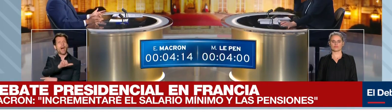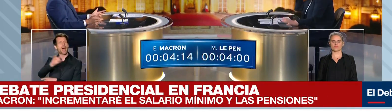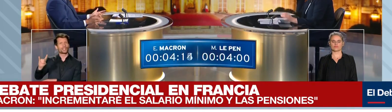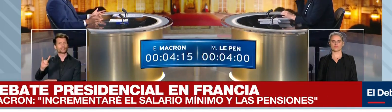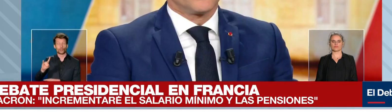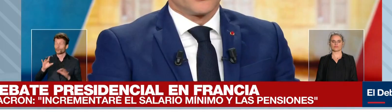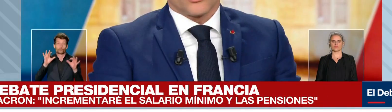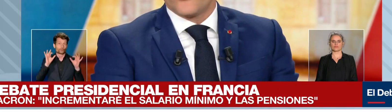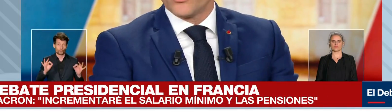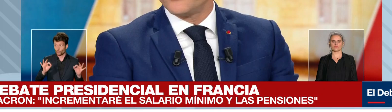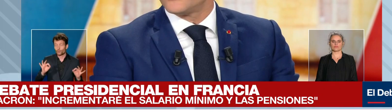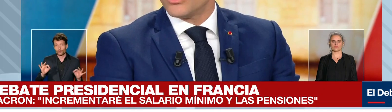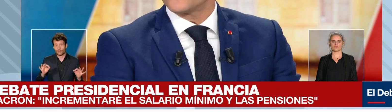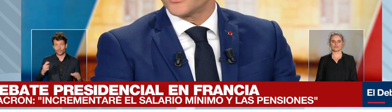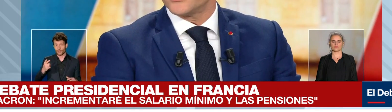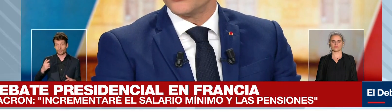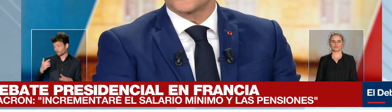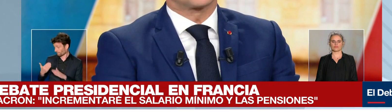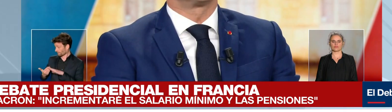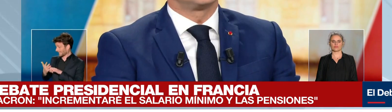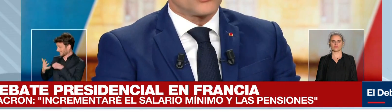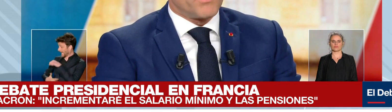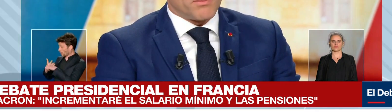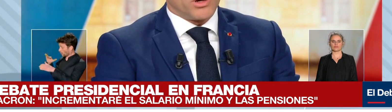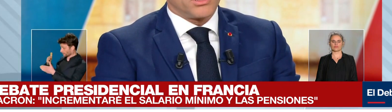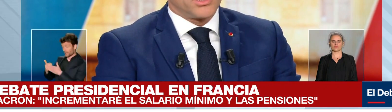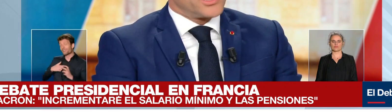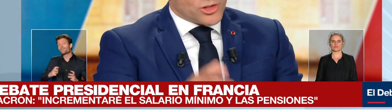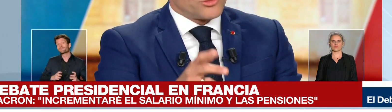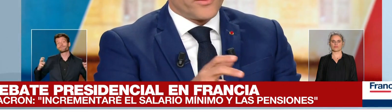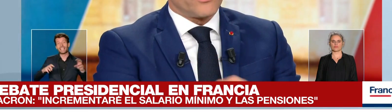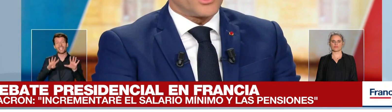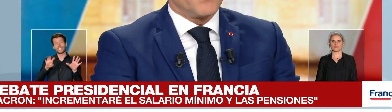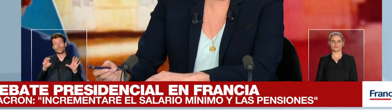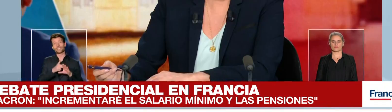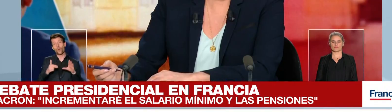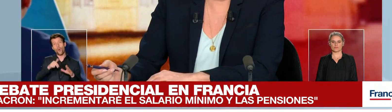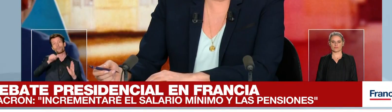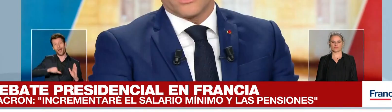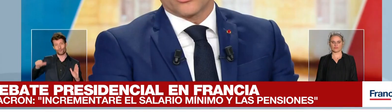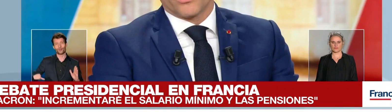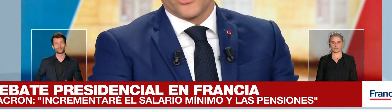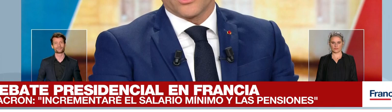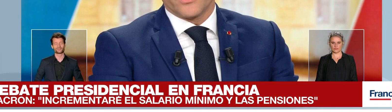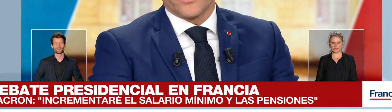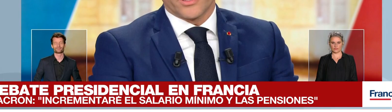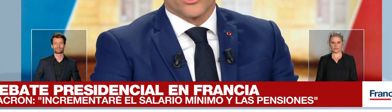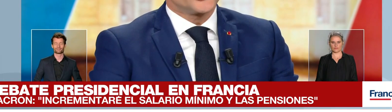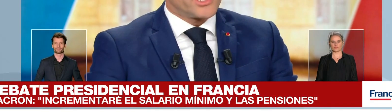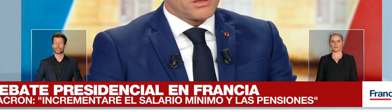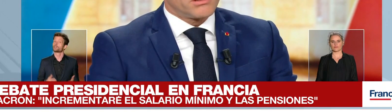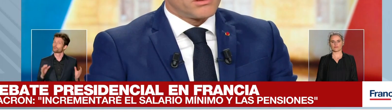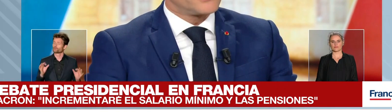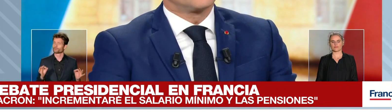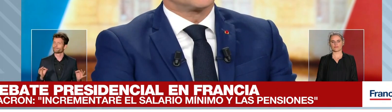los discapacitados, fue también revalorizada en 90 euros por mes, y yo soy favorable a poder,